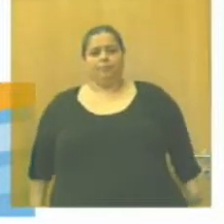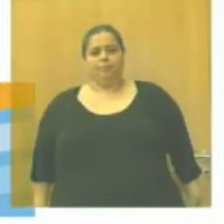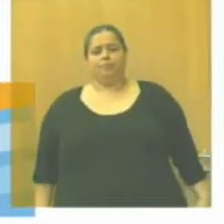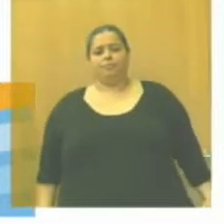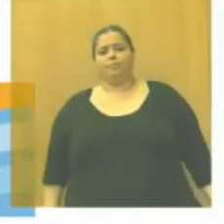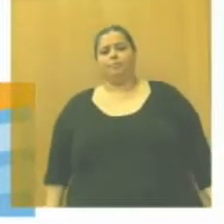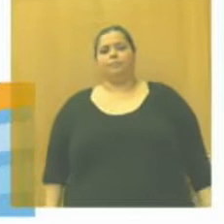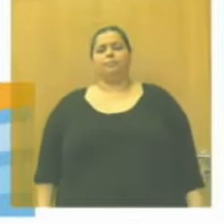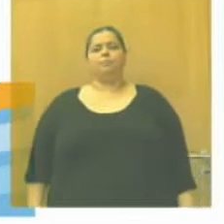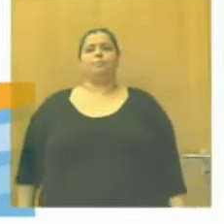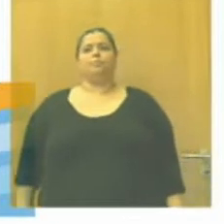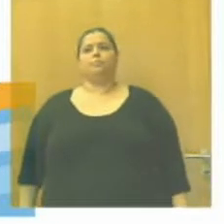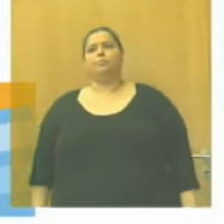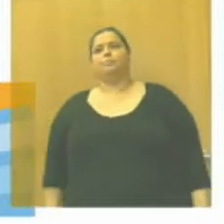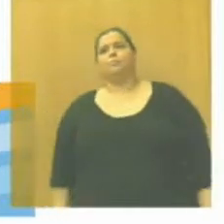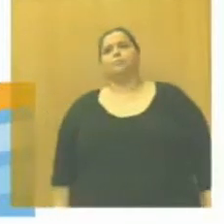¿Sí? Ok.